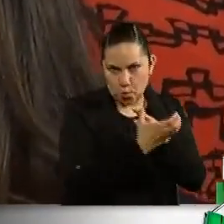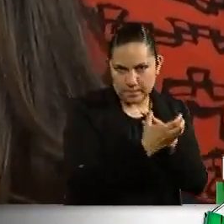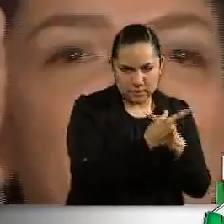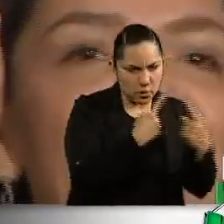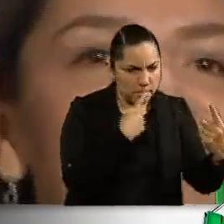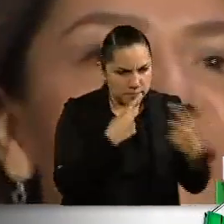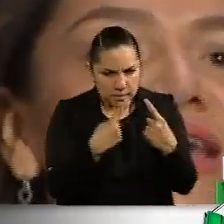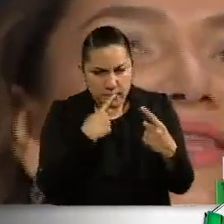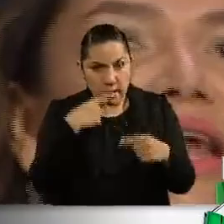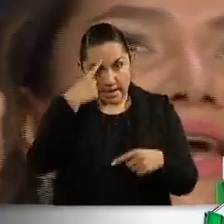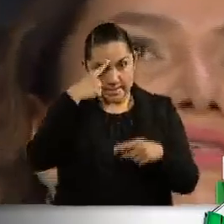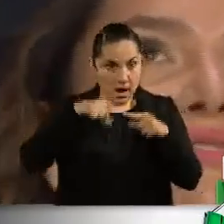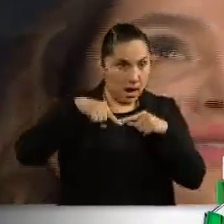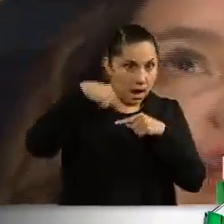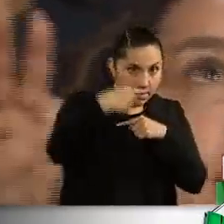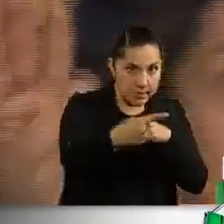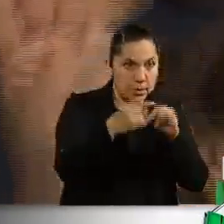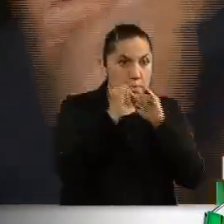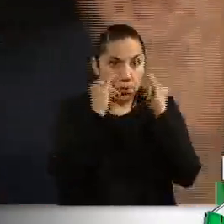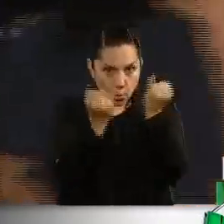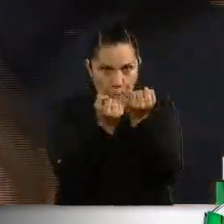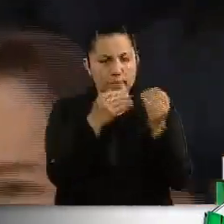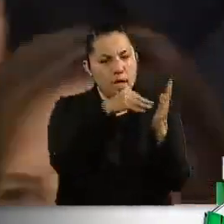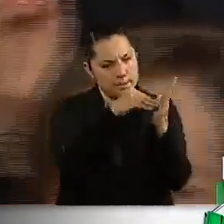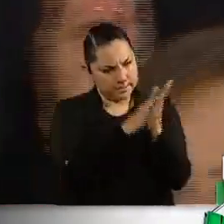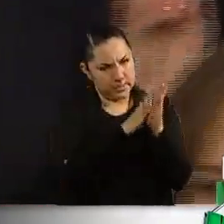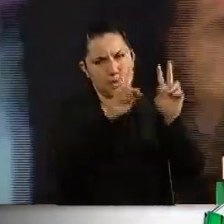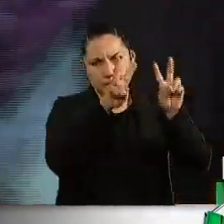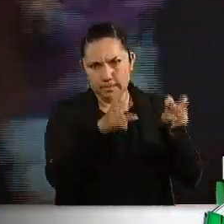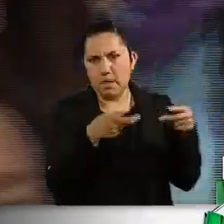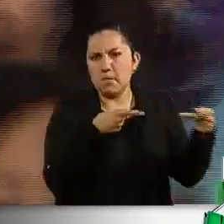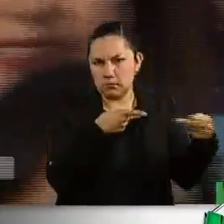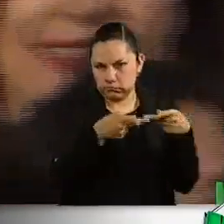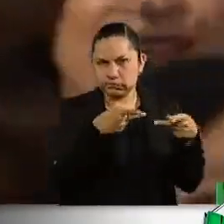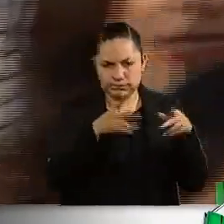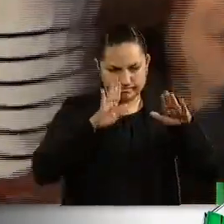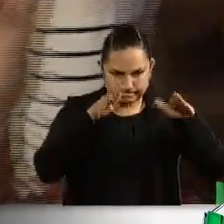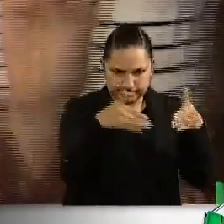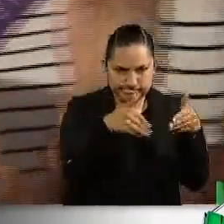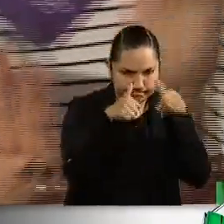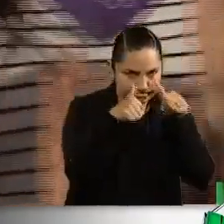para la próxima reunión ordinaria, informó para Noticias del Congreso Araceli Velázquez.